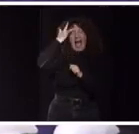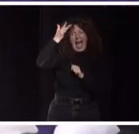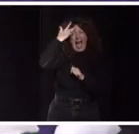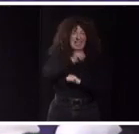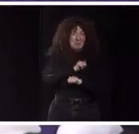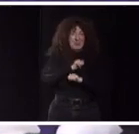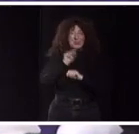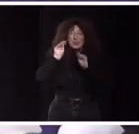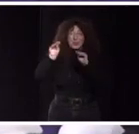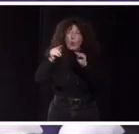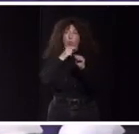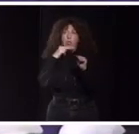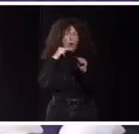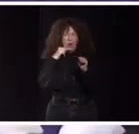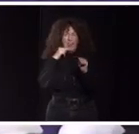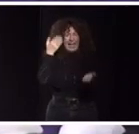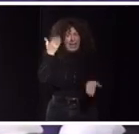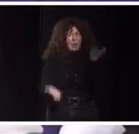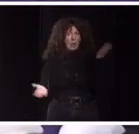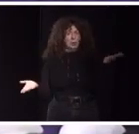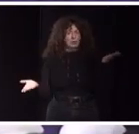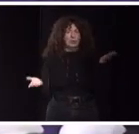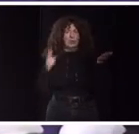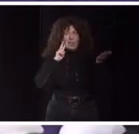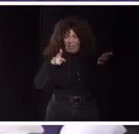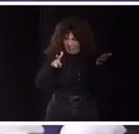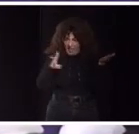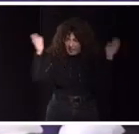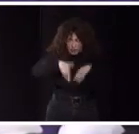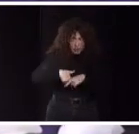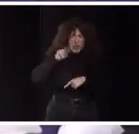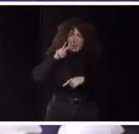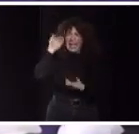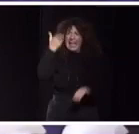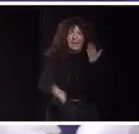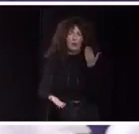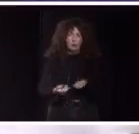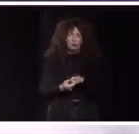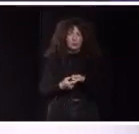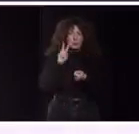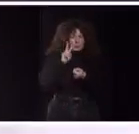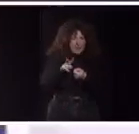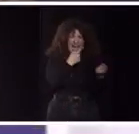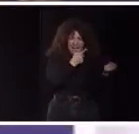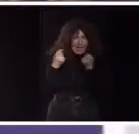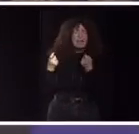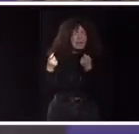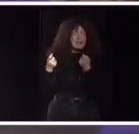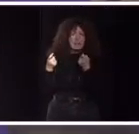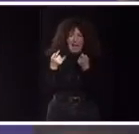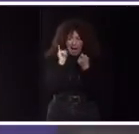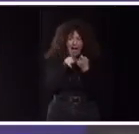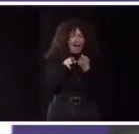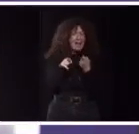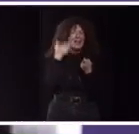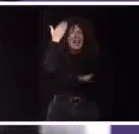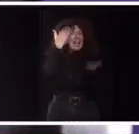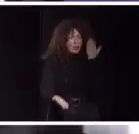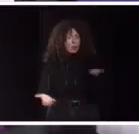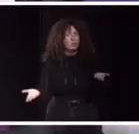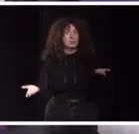que un dolor es injusto, que una ausencia de derechos es injusto, que una necesidad es injusta y merece ser